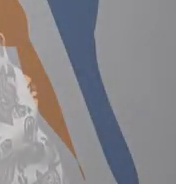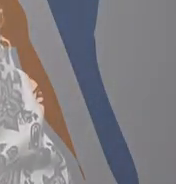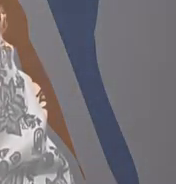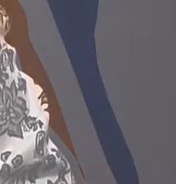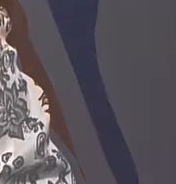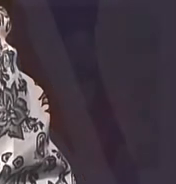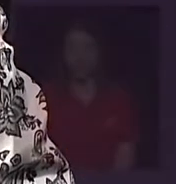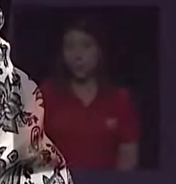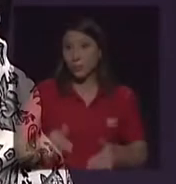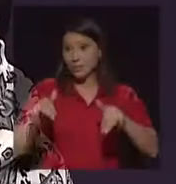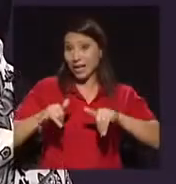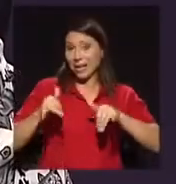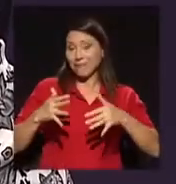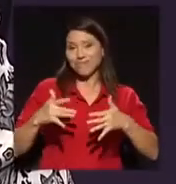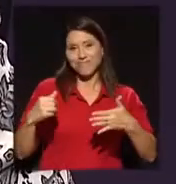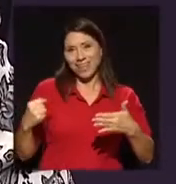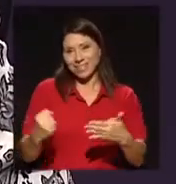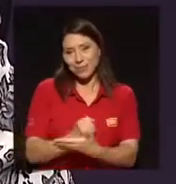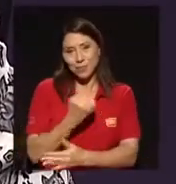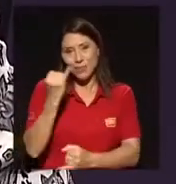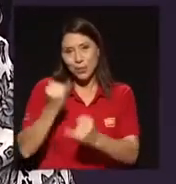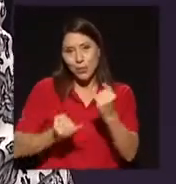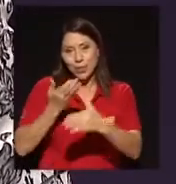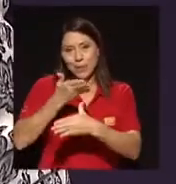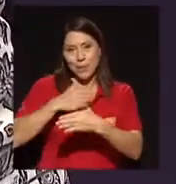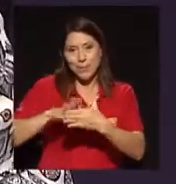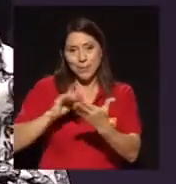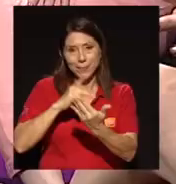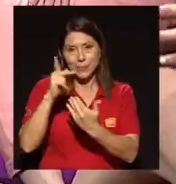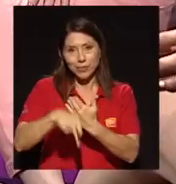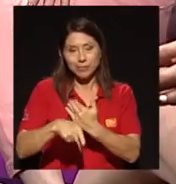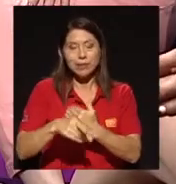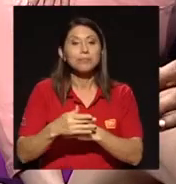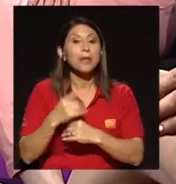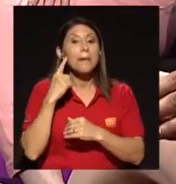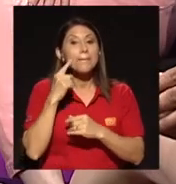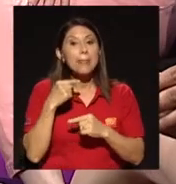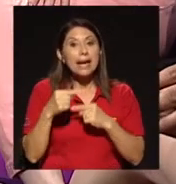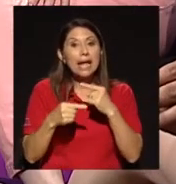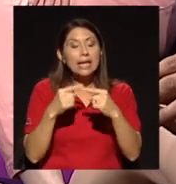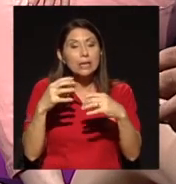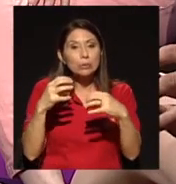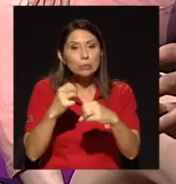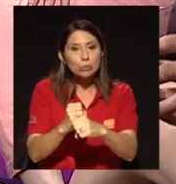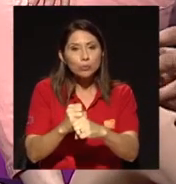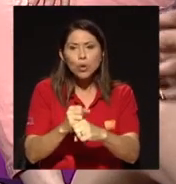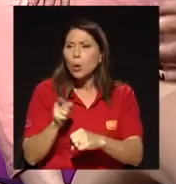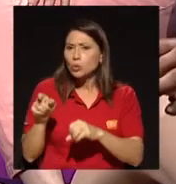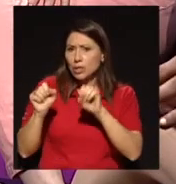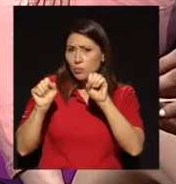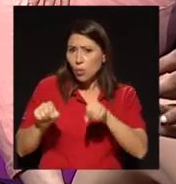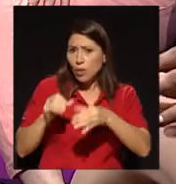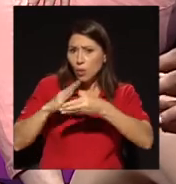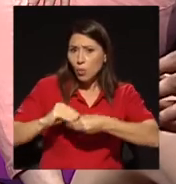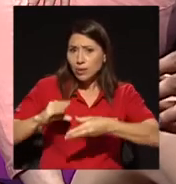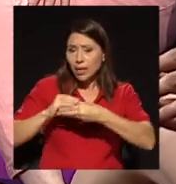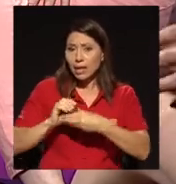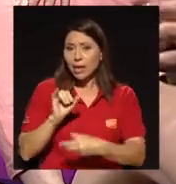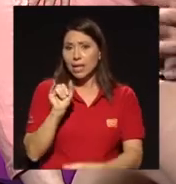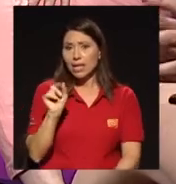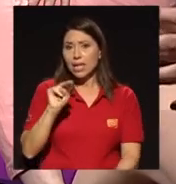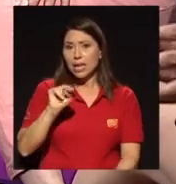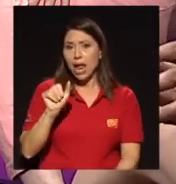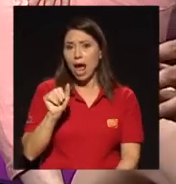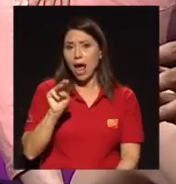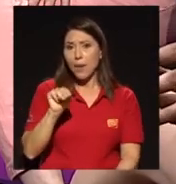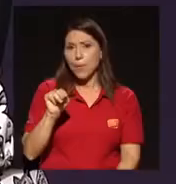Pues nos encontramos lastimosamente en el último bloque, y para ir cerrando, Rocío, ustedes nos pueden comentar desde el INAMU cómo